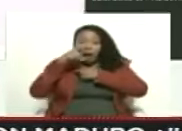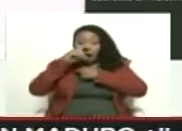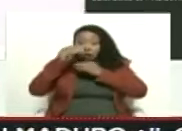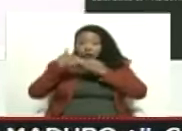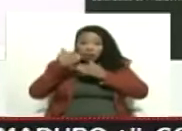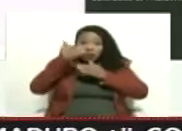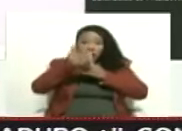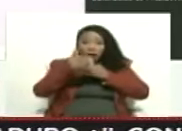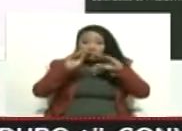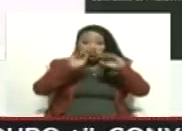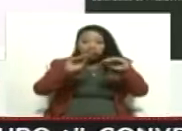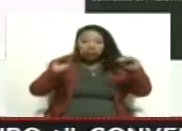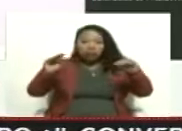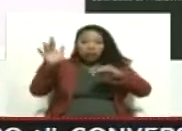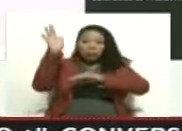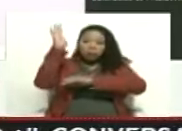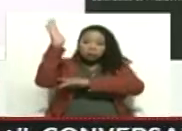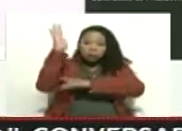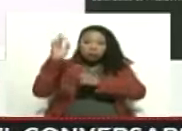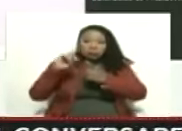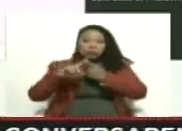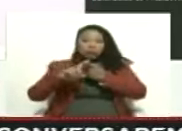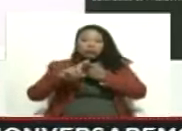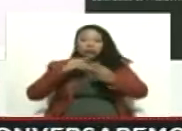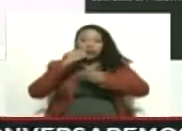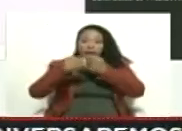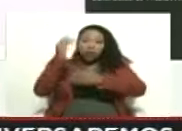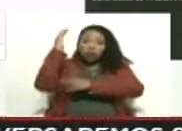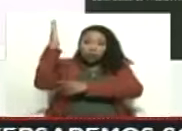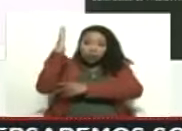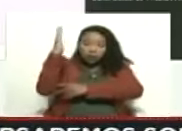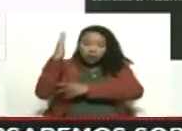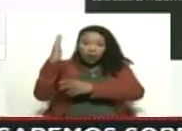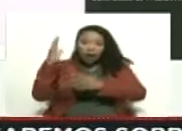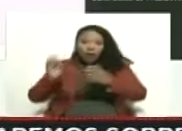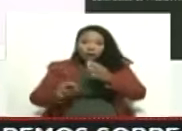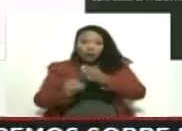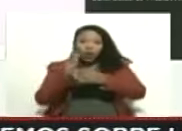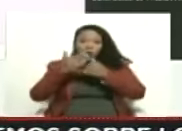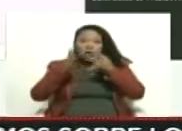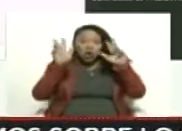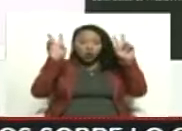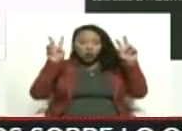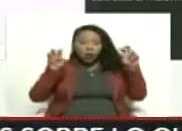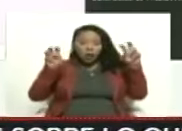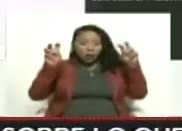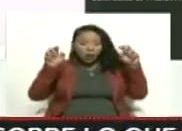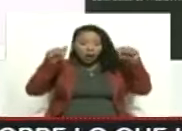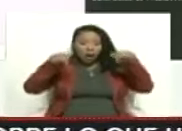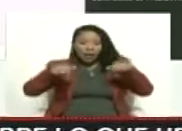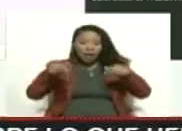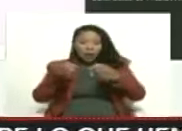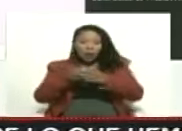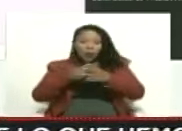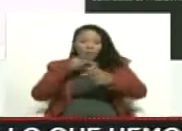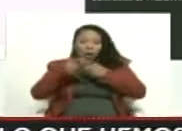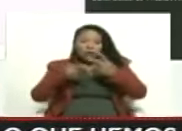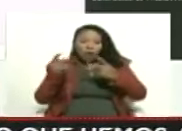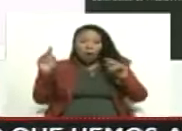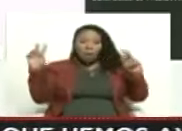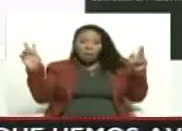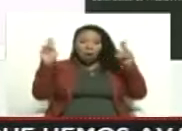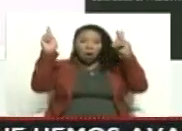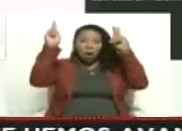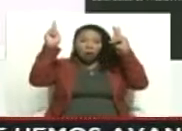congreso convocando congreso se hizo el congreso fundacional y aquí va nuestro partido hoy victorioso